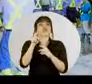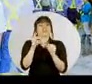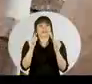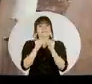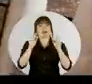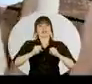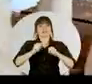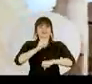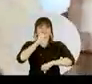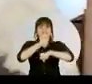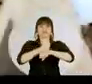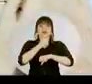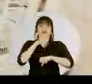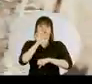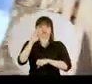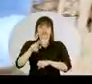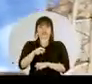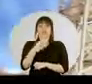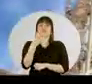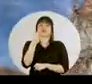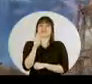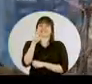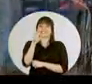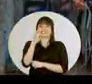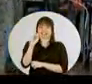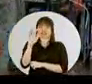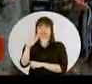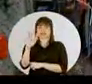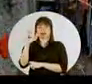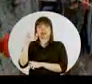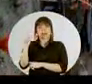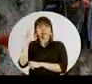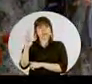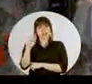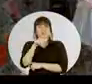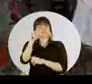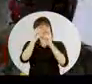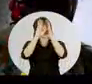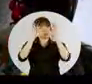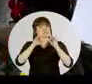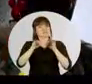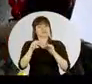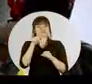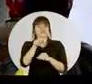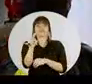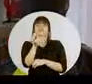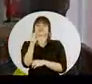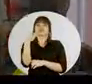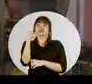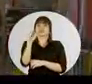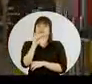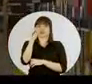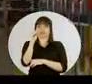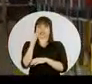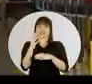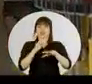planta de mayor capacidad instalada en Costa Rica, con 305 megavatios. Para que tengan una idea, esto representa